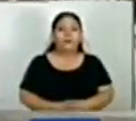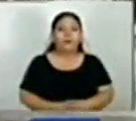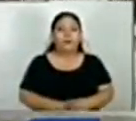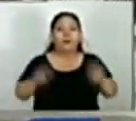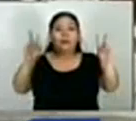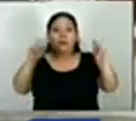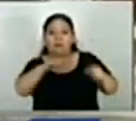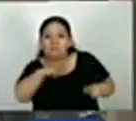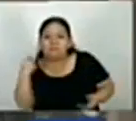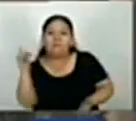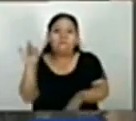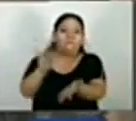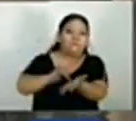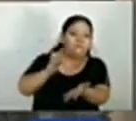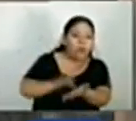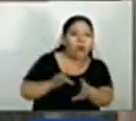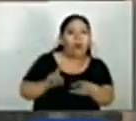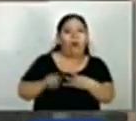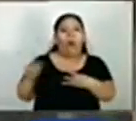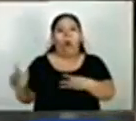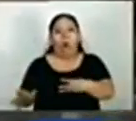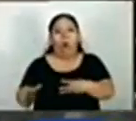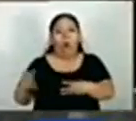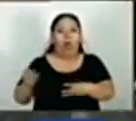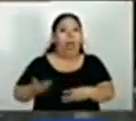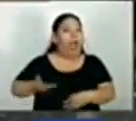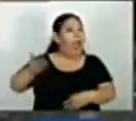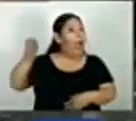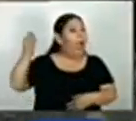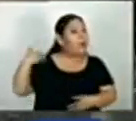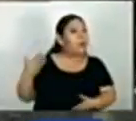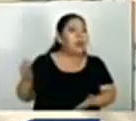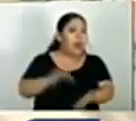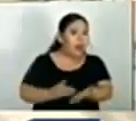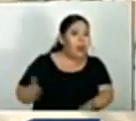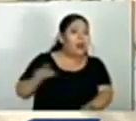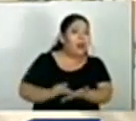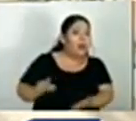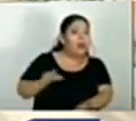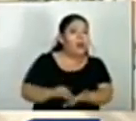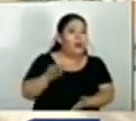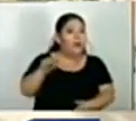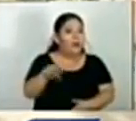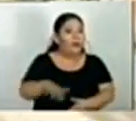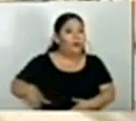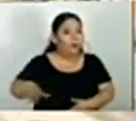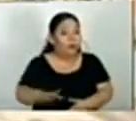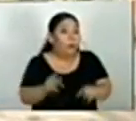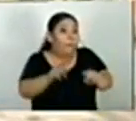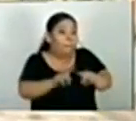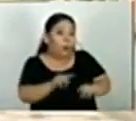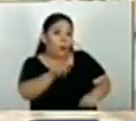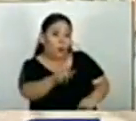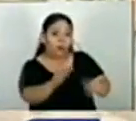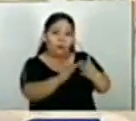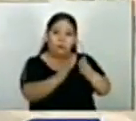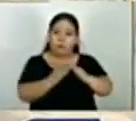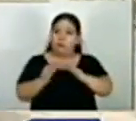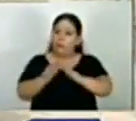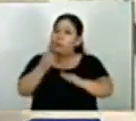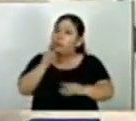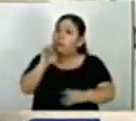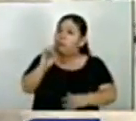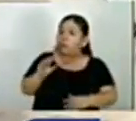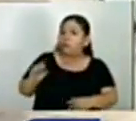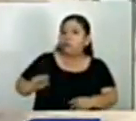Homicidios, extorsiones y robos se reportaban con frecuencia en este sector, pero ahora los habitantes dicen que esta